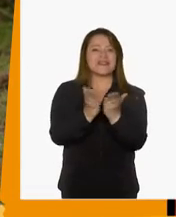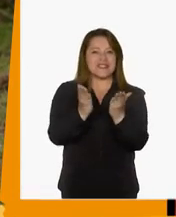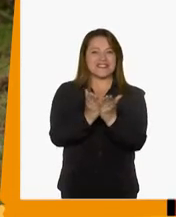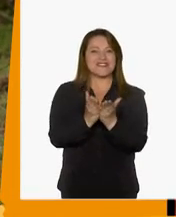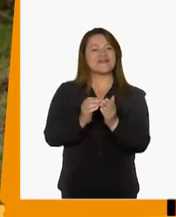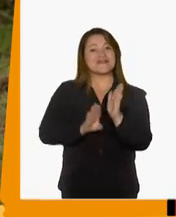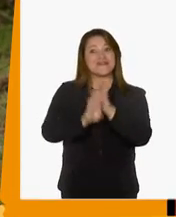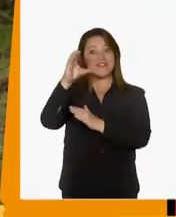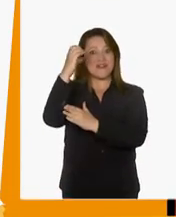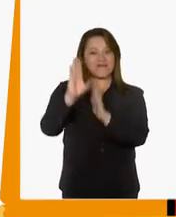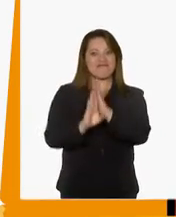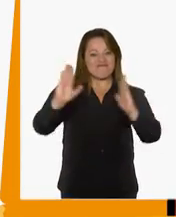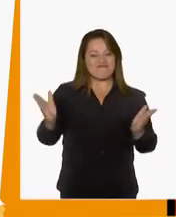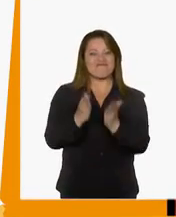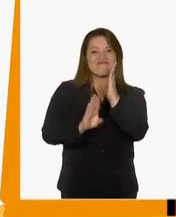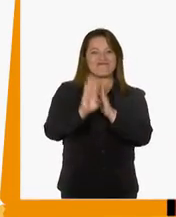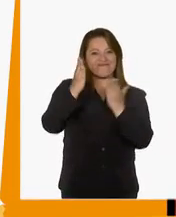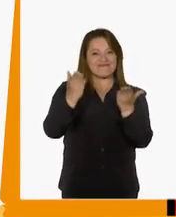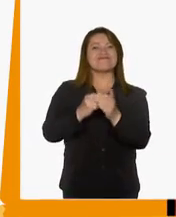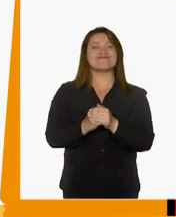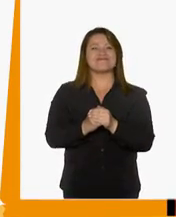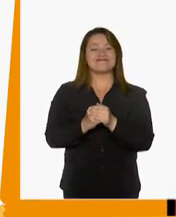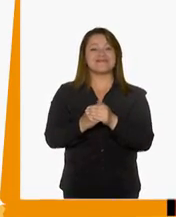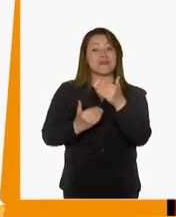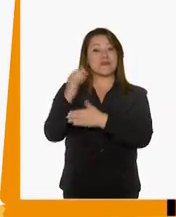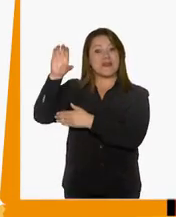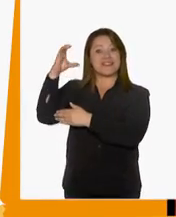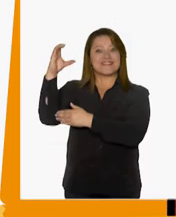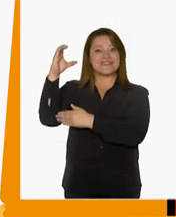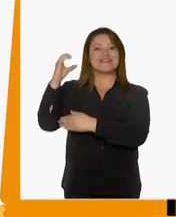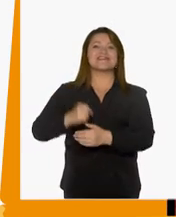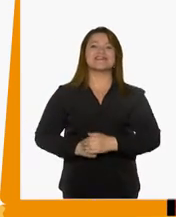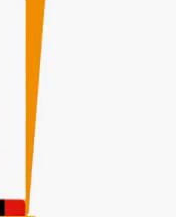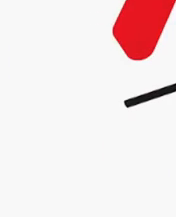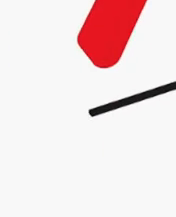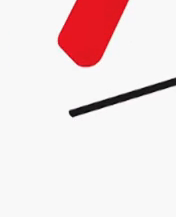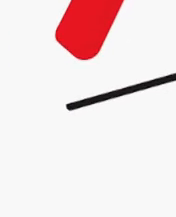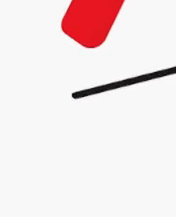Secretaría de Educación y hagamos de Colombia la más educada. Todos por un nuevo país.